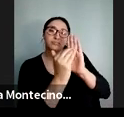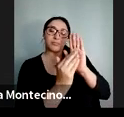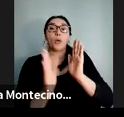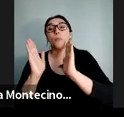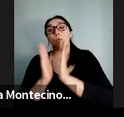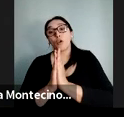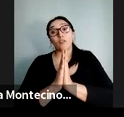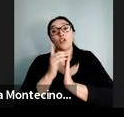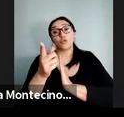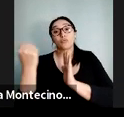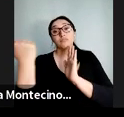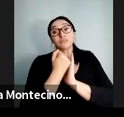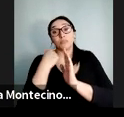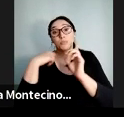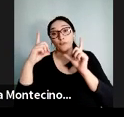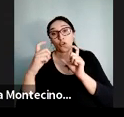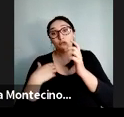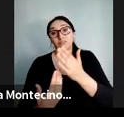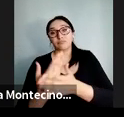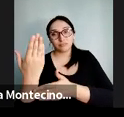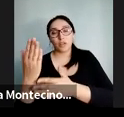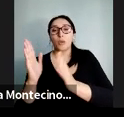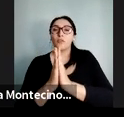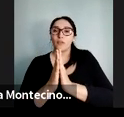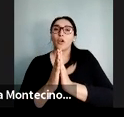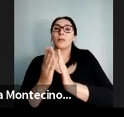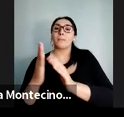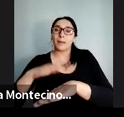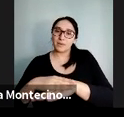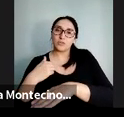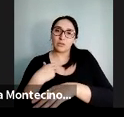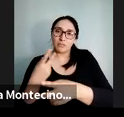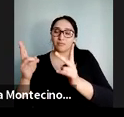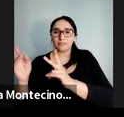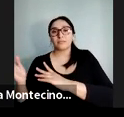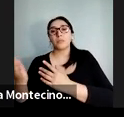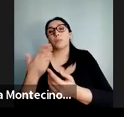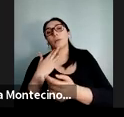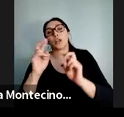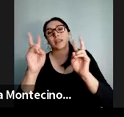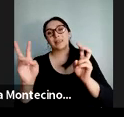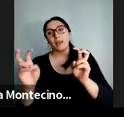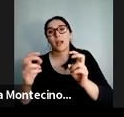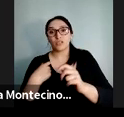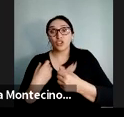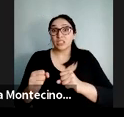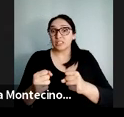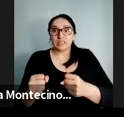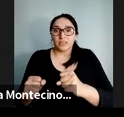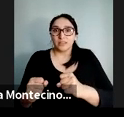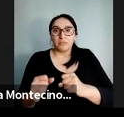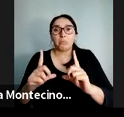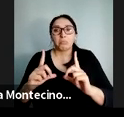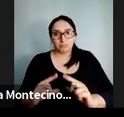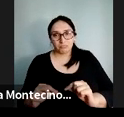cómo van a habitar estos espacios. Y créanme que ayuda mucho a enfrentar temas como, en mi caso, la ansiedad, y también